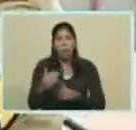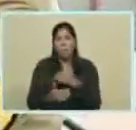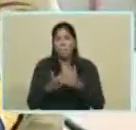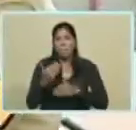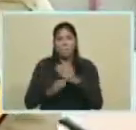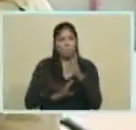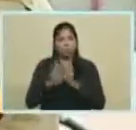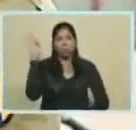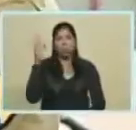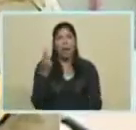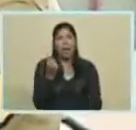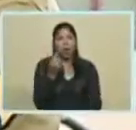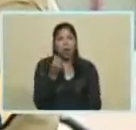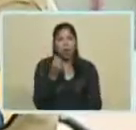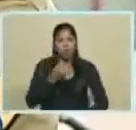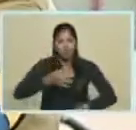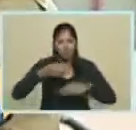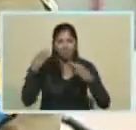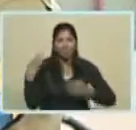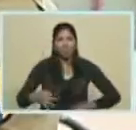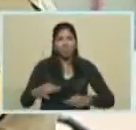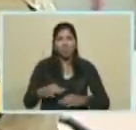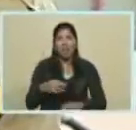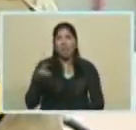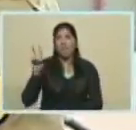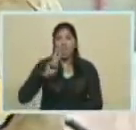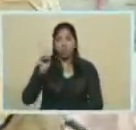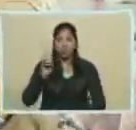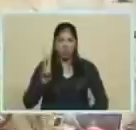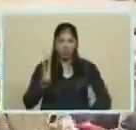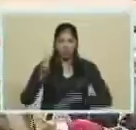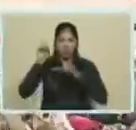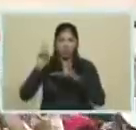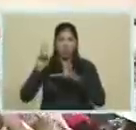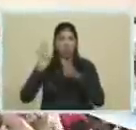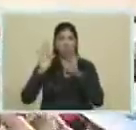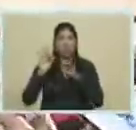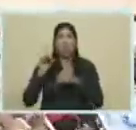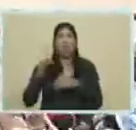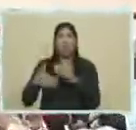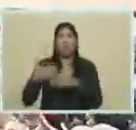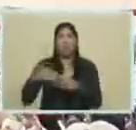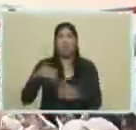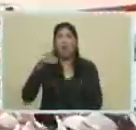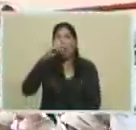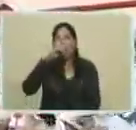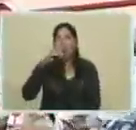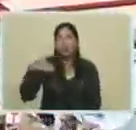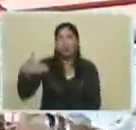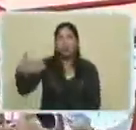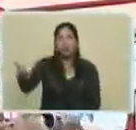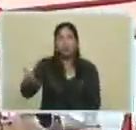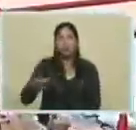prosperidad económica, el crecimiento de Venezuela en los años que están por venir. ¡Lo juro!